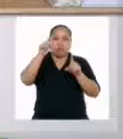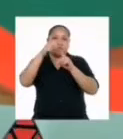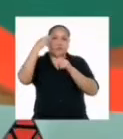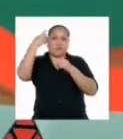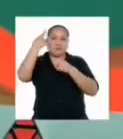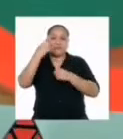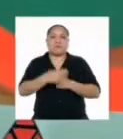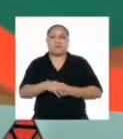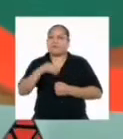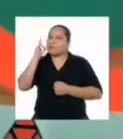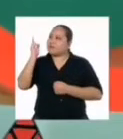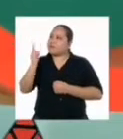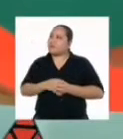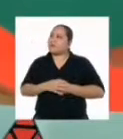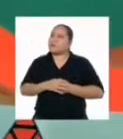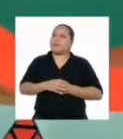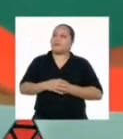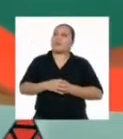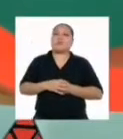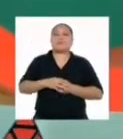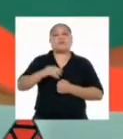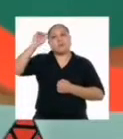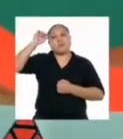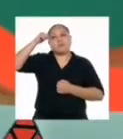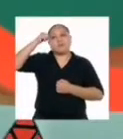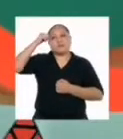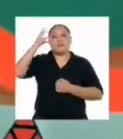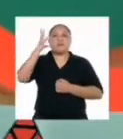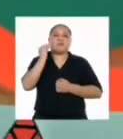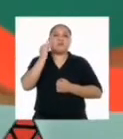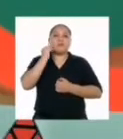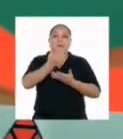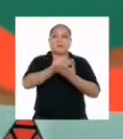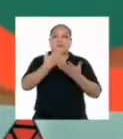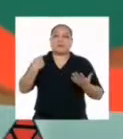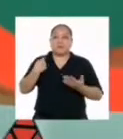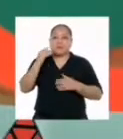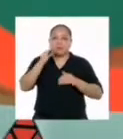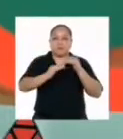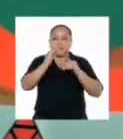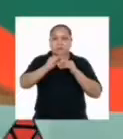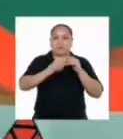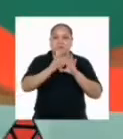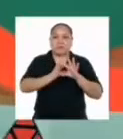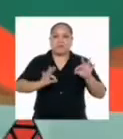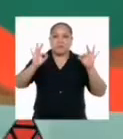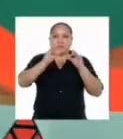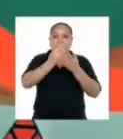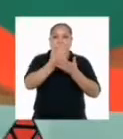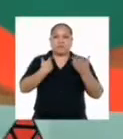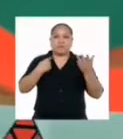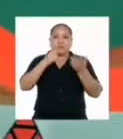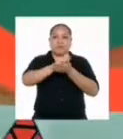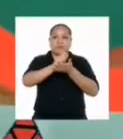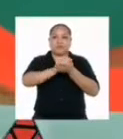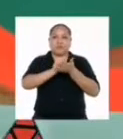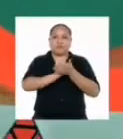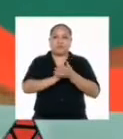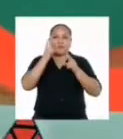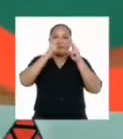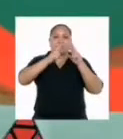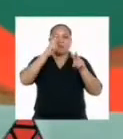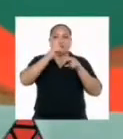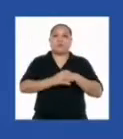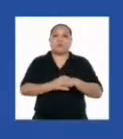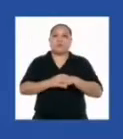reflexiones. Profesora, recordando experiencias anteriores, nos toca dar un paso importante antes de escribir, realizar nuestro